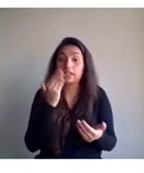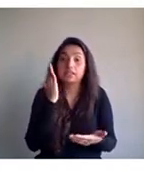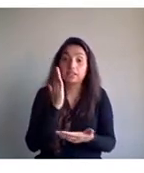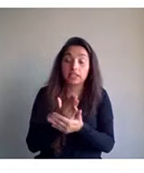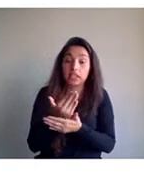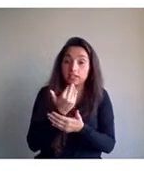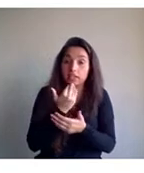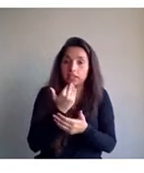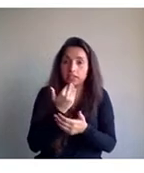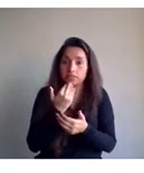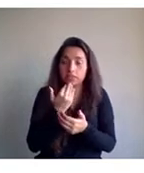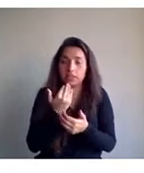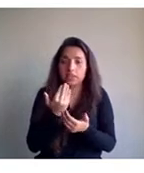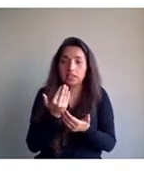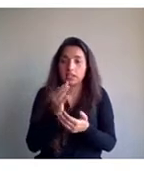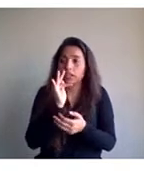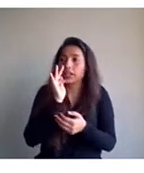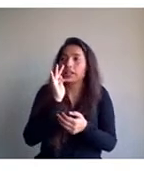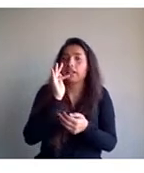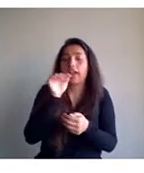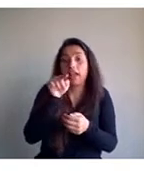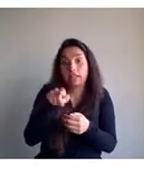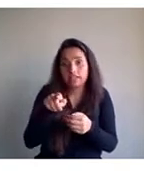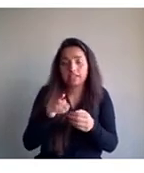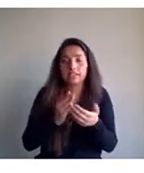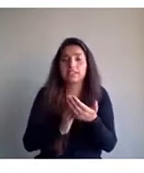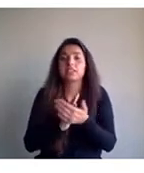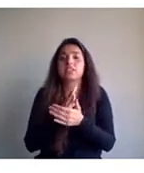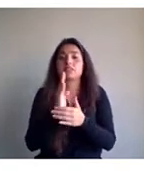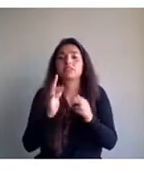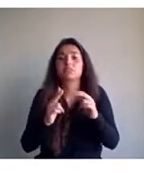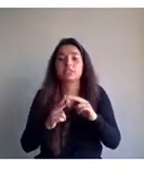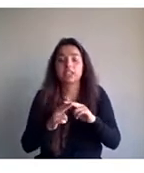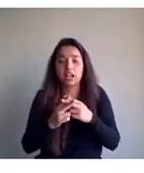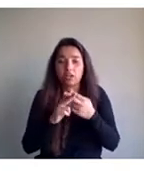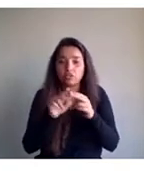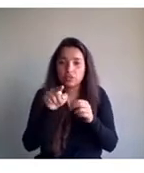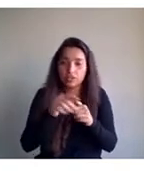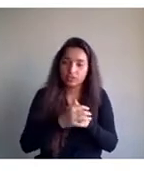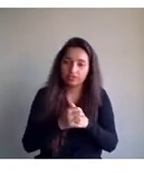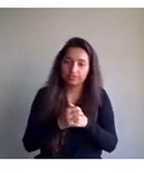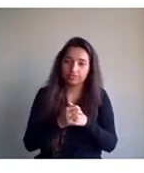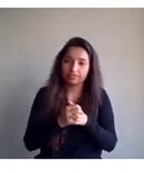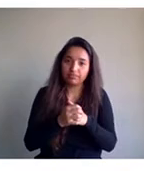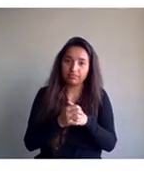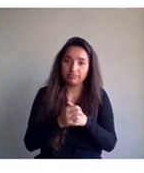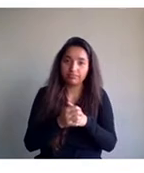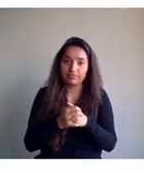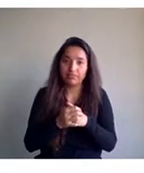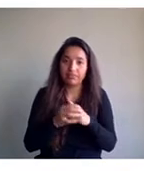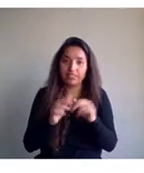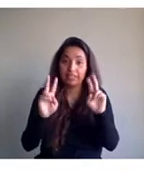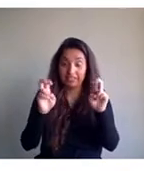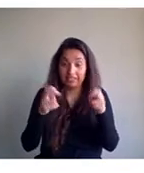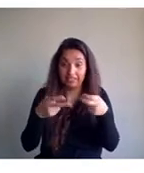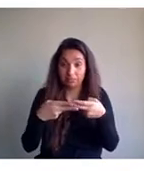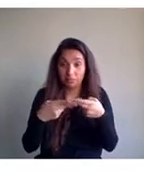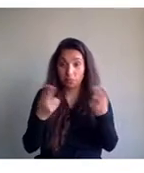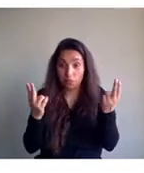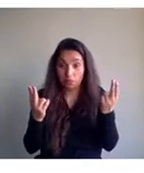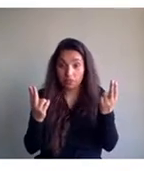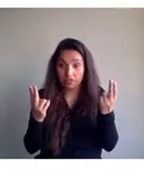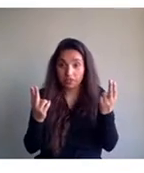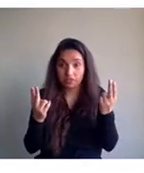esos estigmas que se han creado a las barreras legales que hay en el sector público en el caso del colombiano tenido convenido